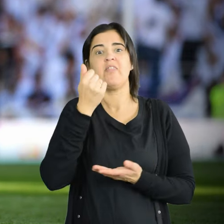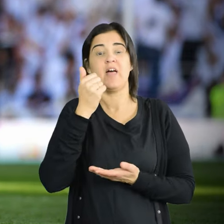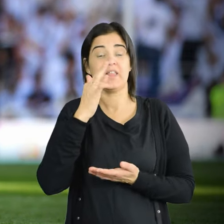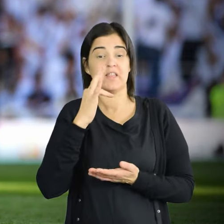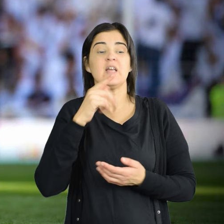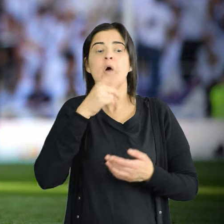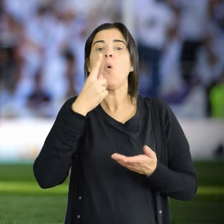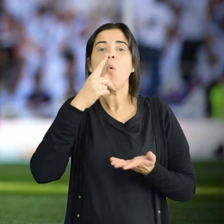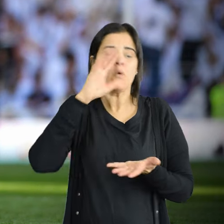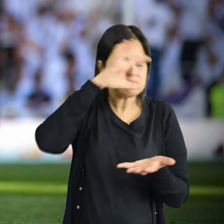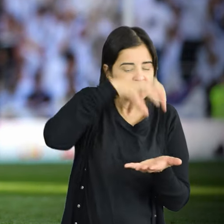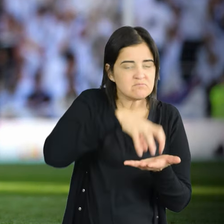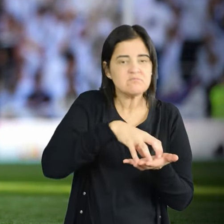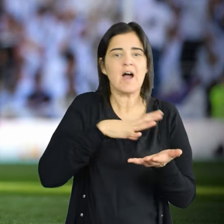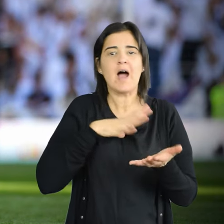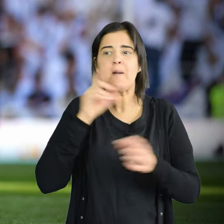un centro de refugiados